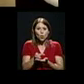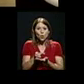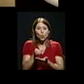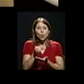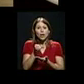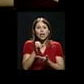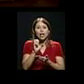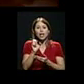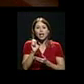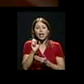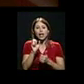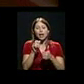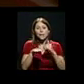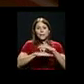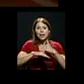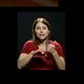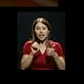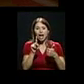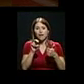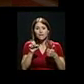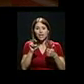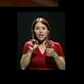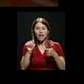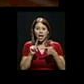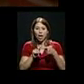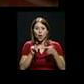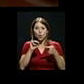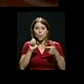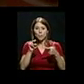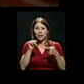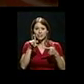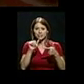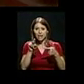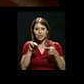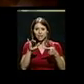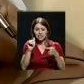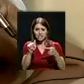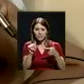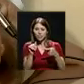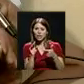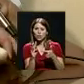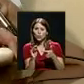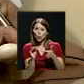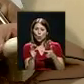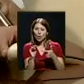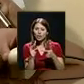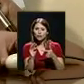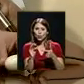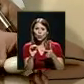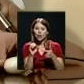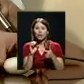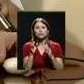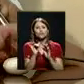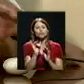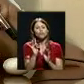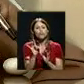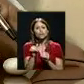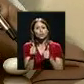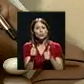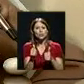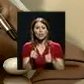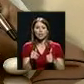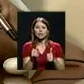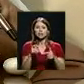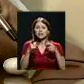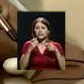avena o en base de manzanilla que son cremosos cuando usted los toca ahora si la